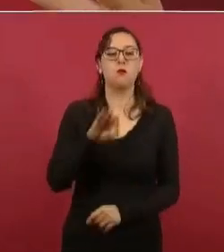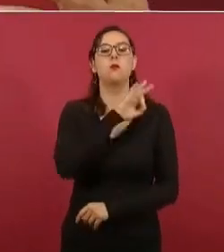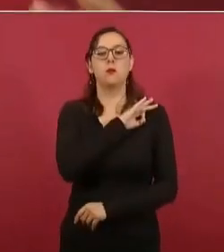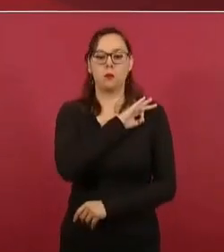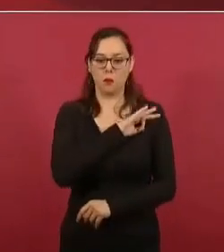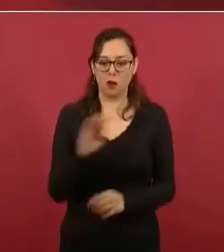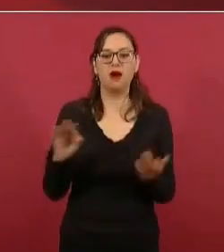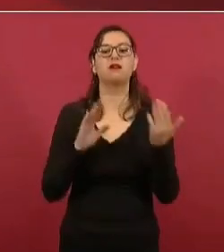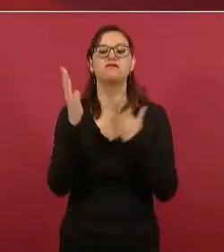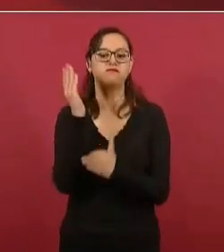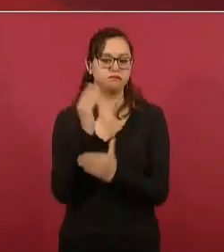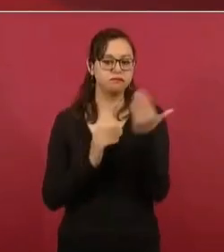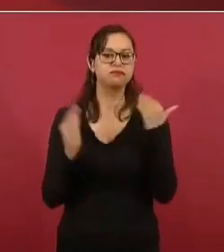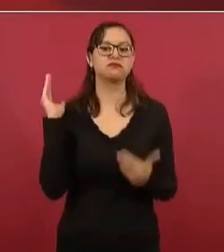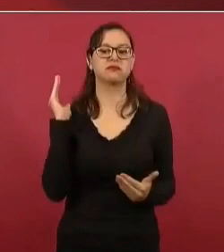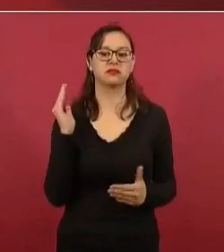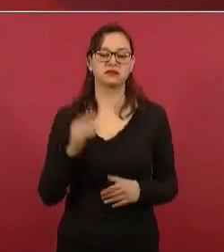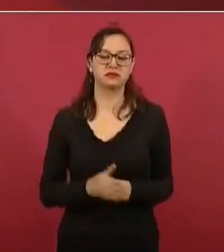que